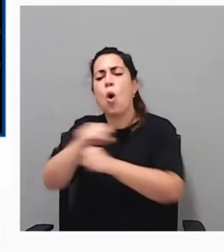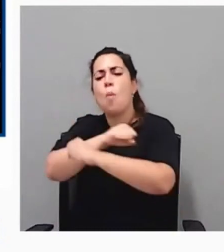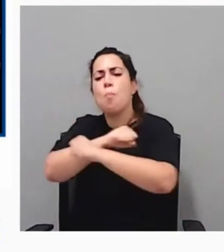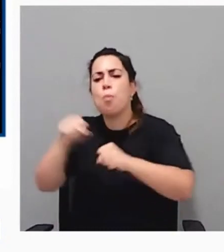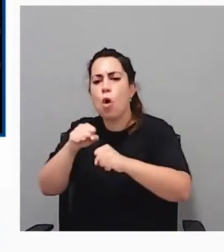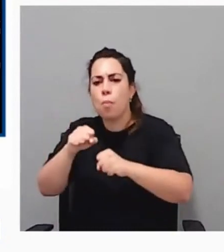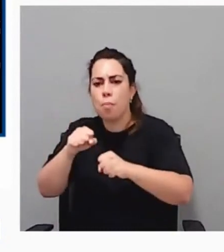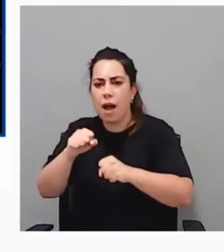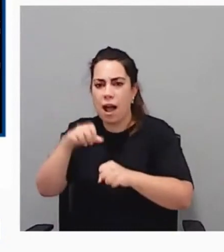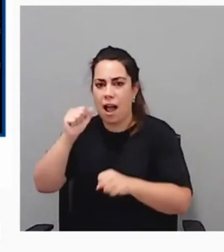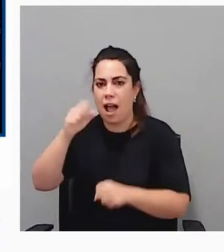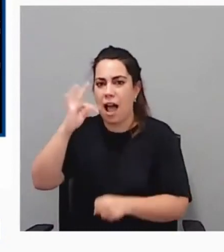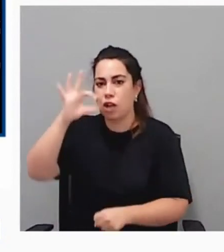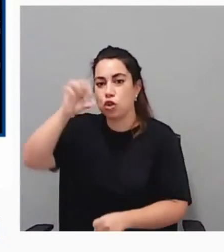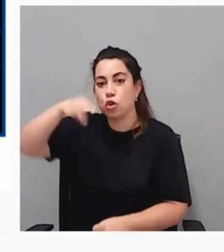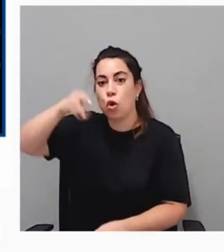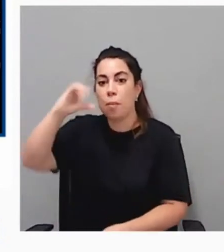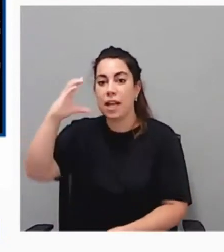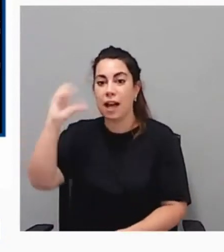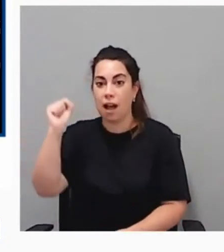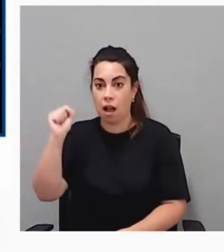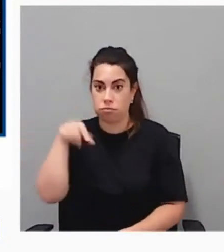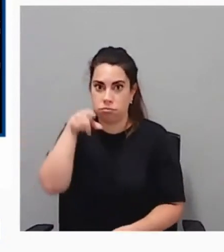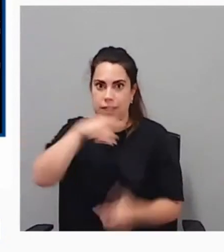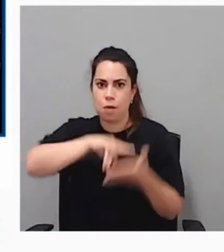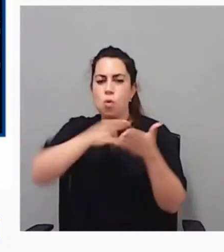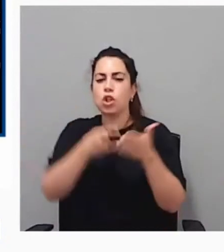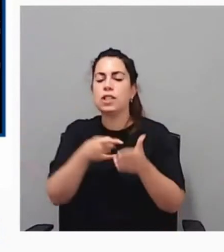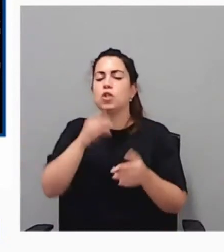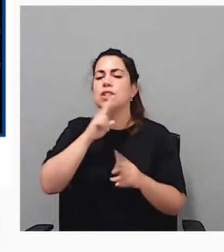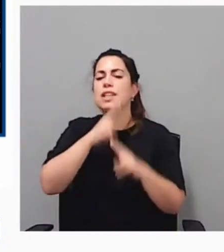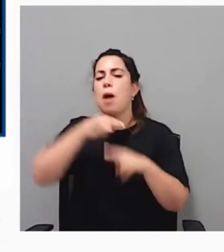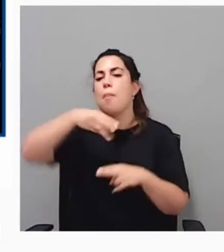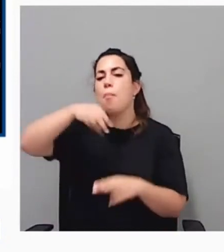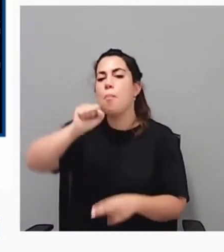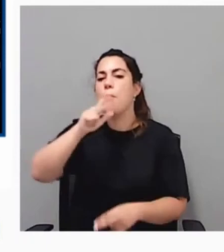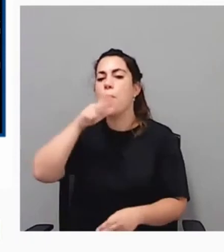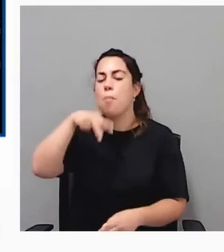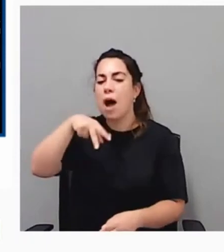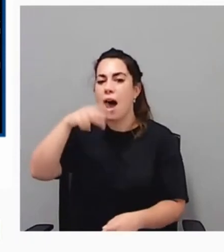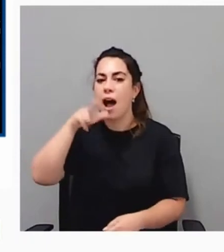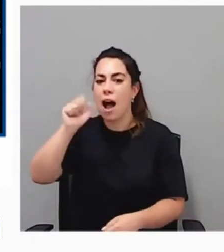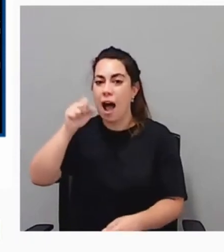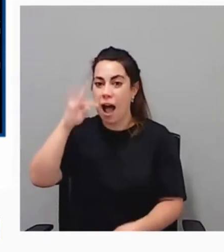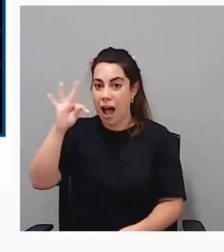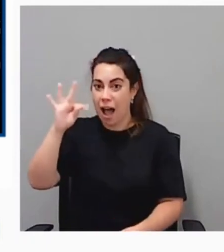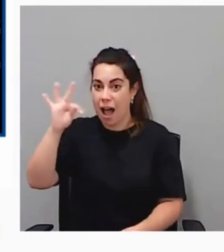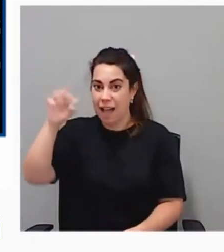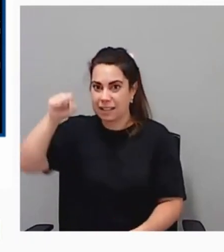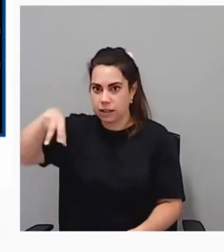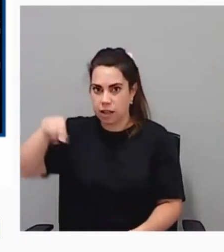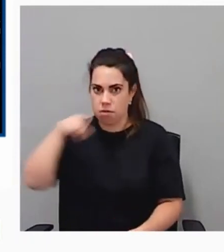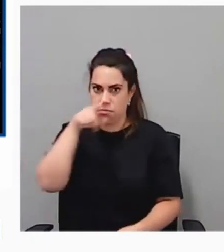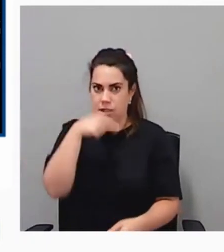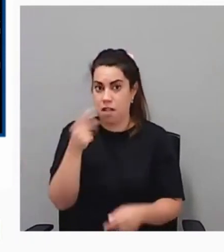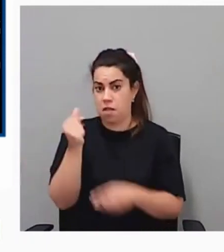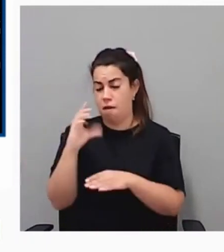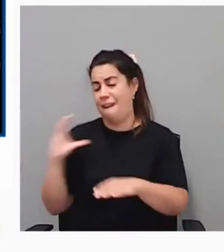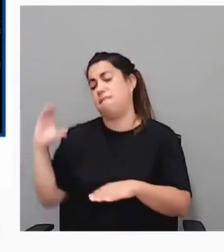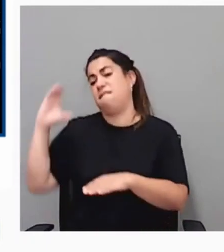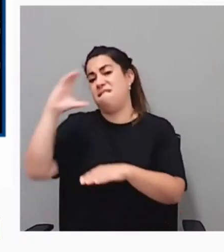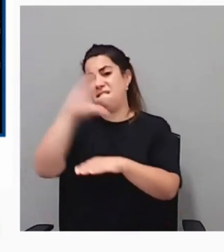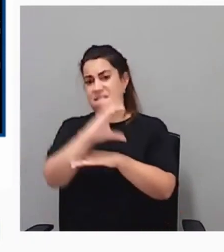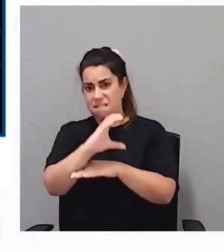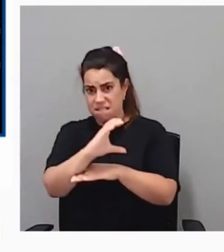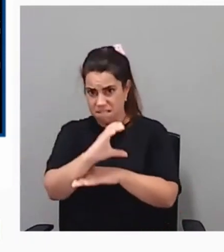proyecto Manhattan, que es el proyecto hasta el día de hoy que más dinero ha recibido en la historia de la humanidad, crea la bomba atómica.